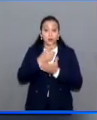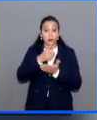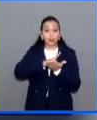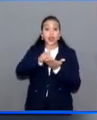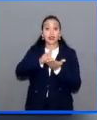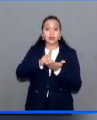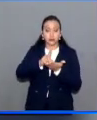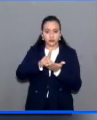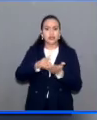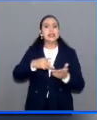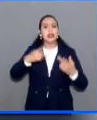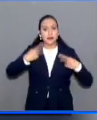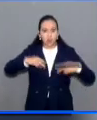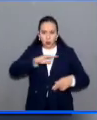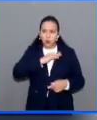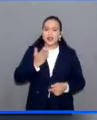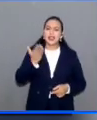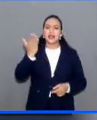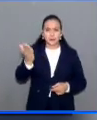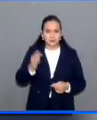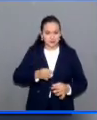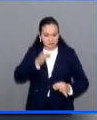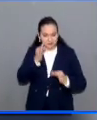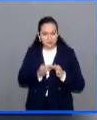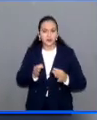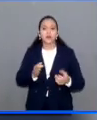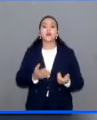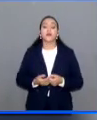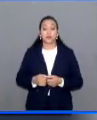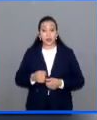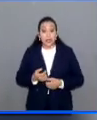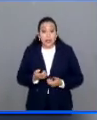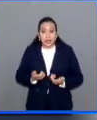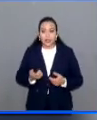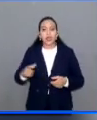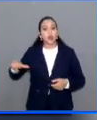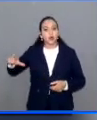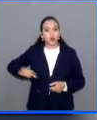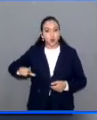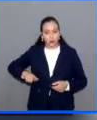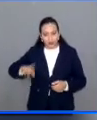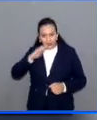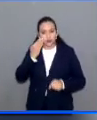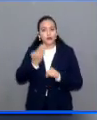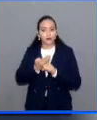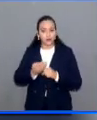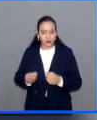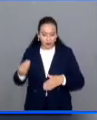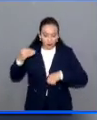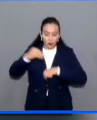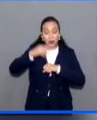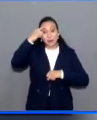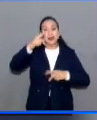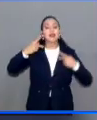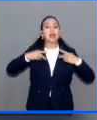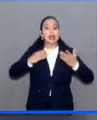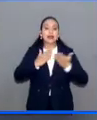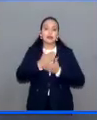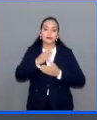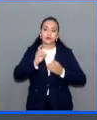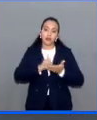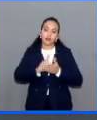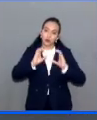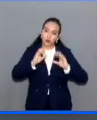cierto, que va a impactar en las obligaciones estatales, en las políticas públicas, en la adecuación normativa. En el Instituto de